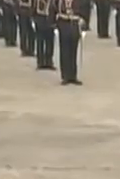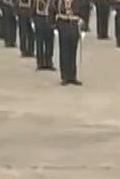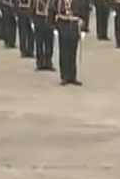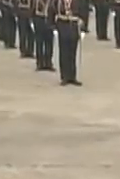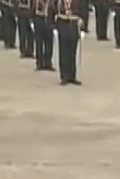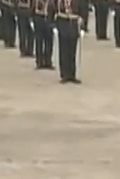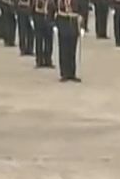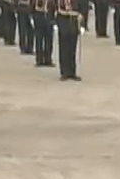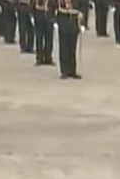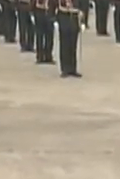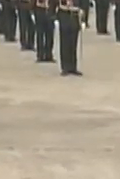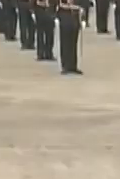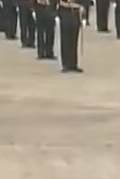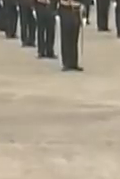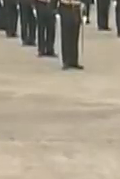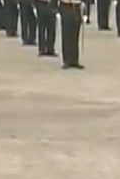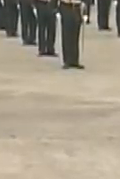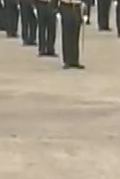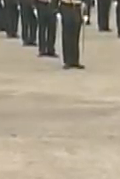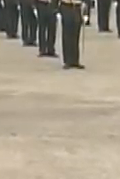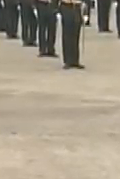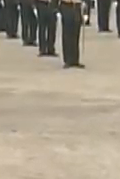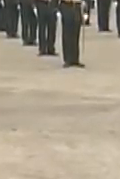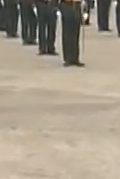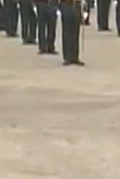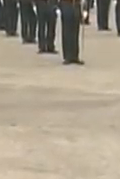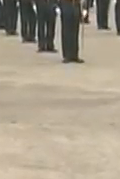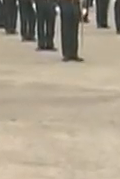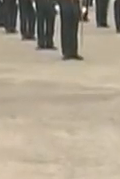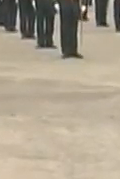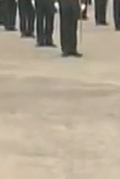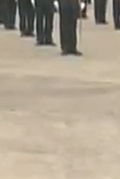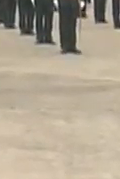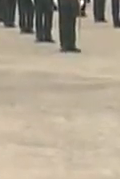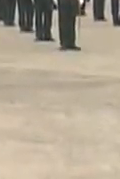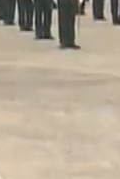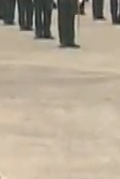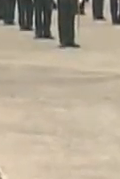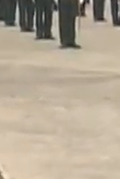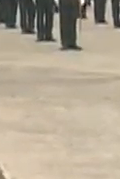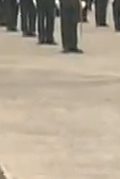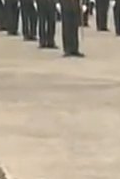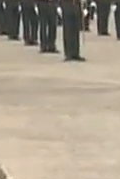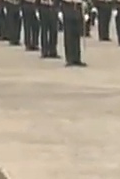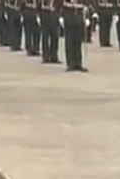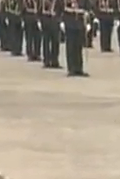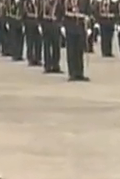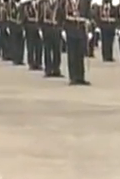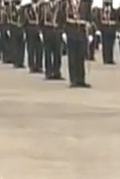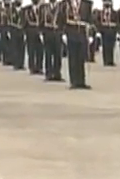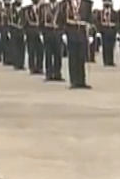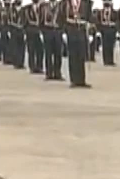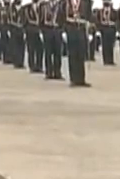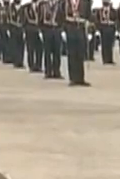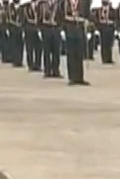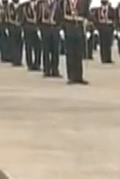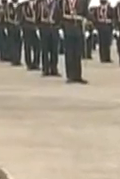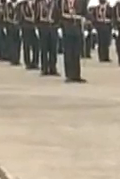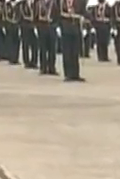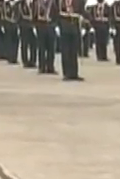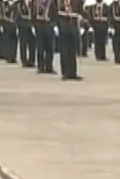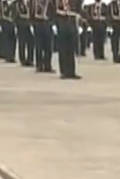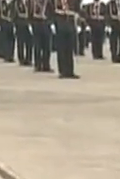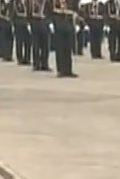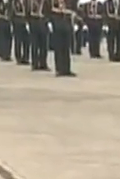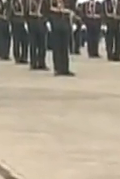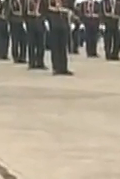la Aviación Militar Bolivariana, Bicentenario de la Campaña Libertadora de la Nueva Granada, y